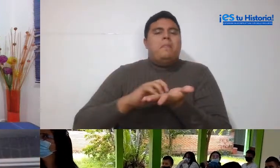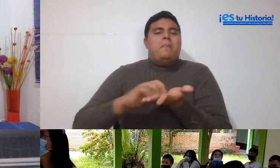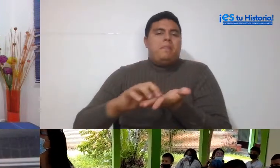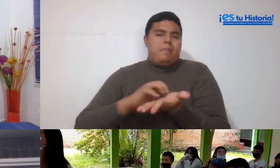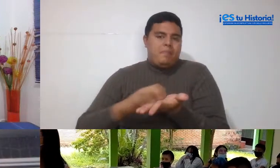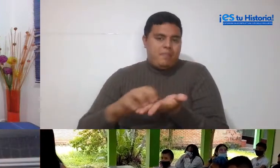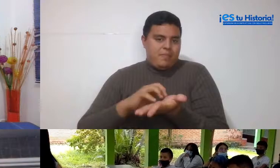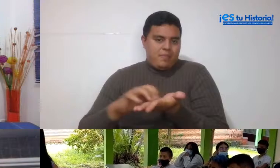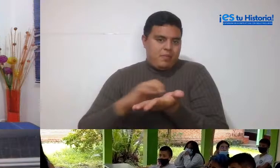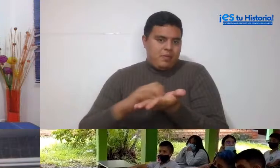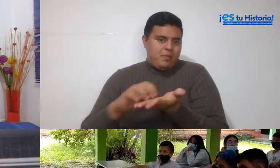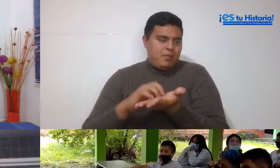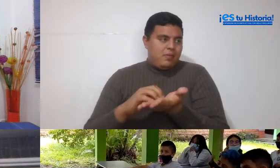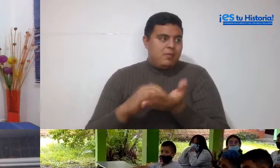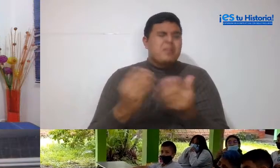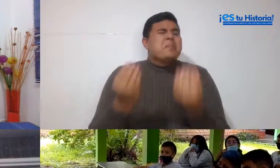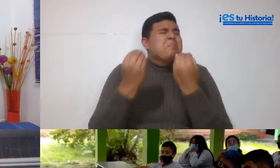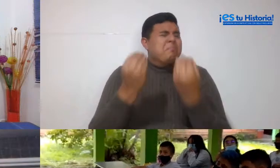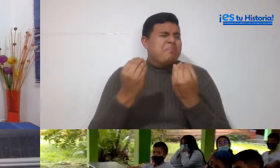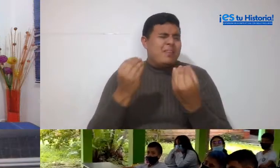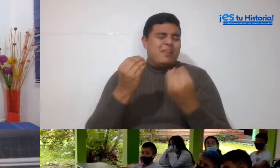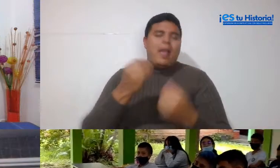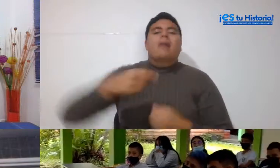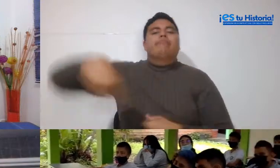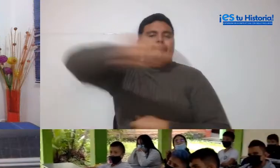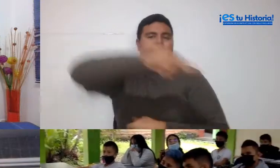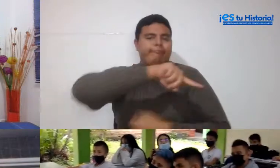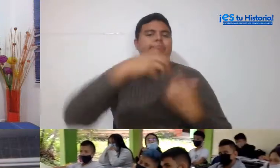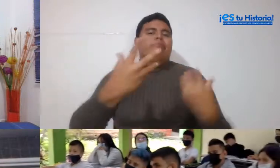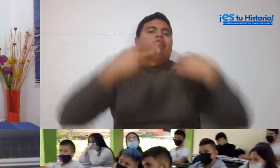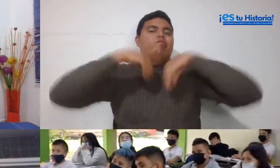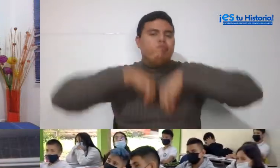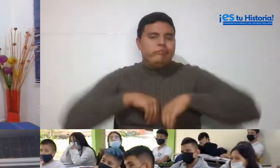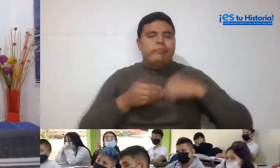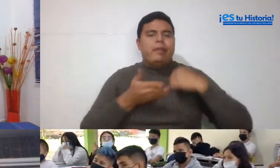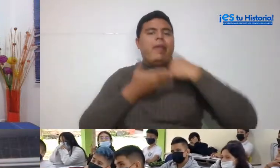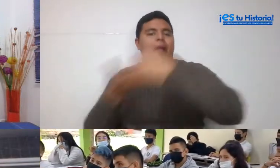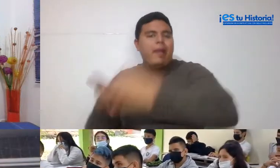que a los cieguitos, porque eso es muy maluco,